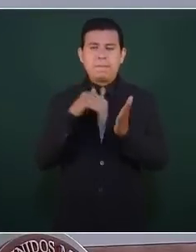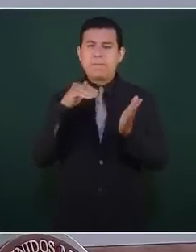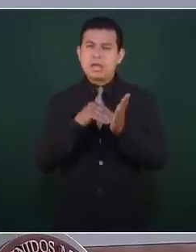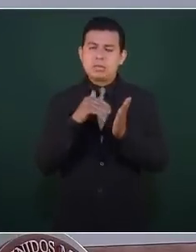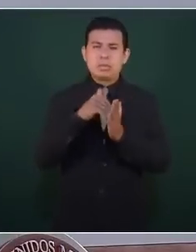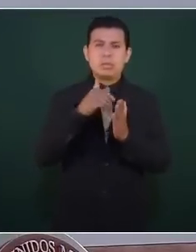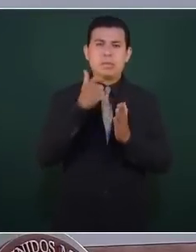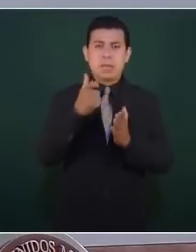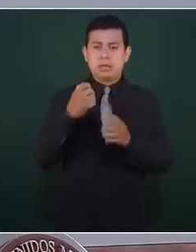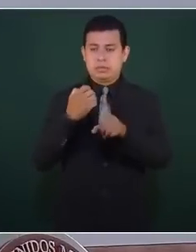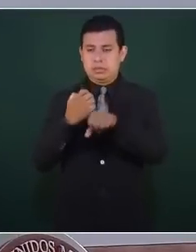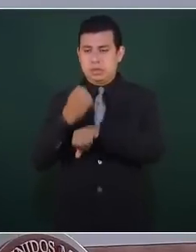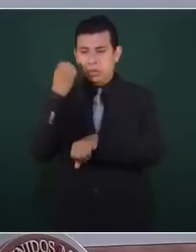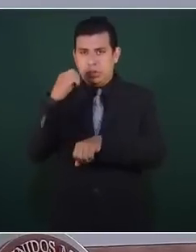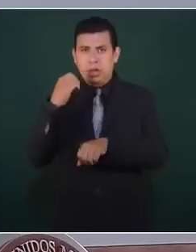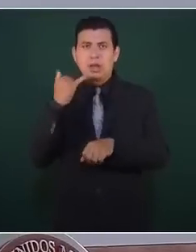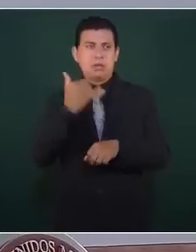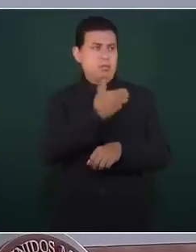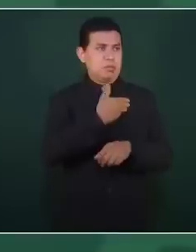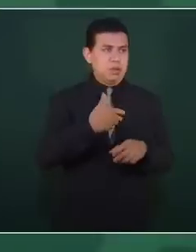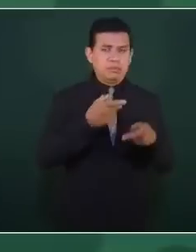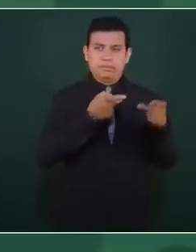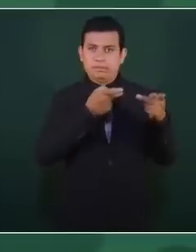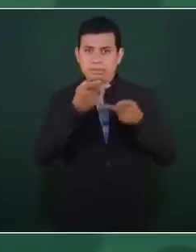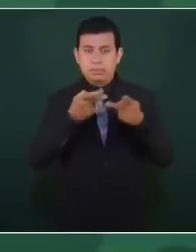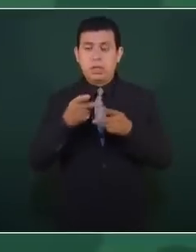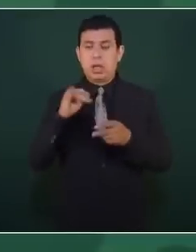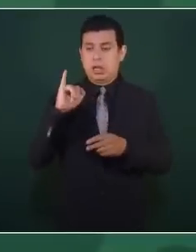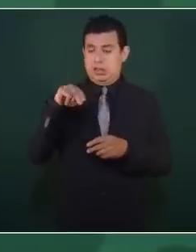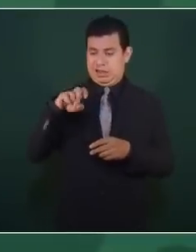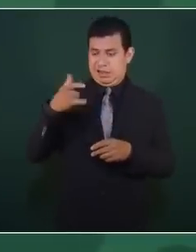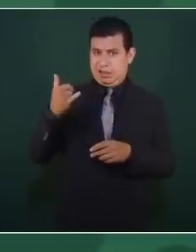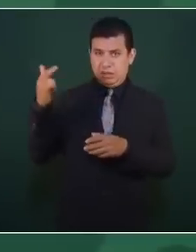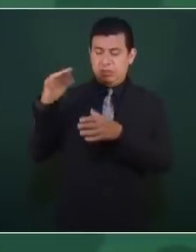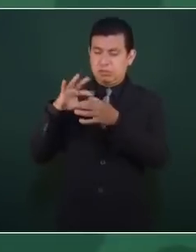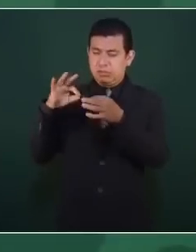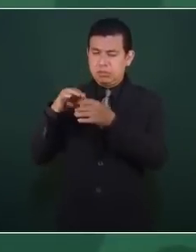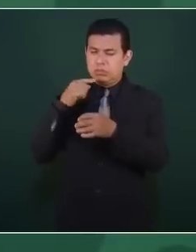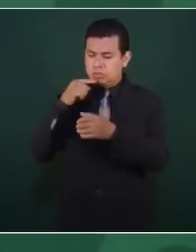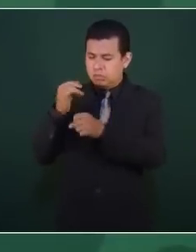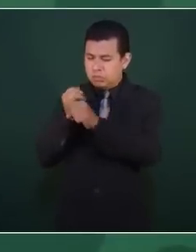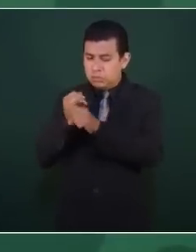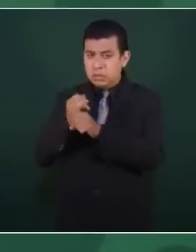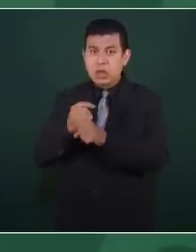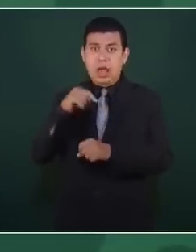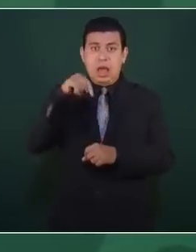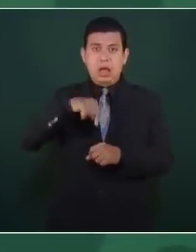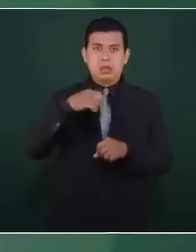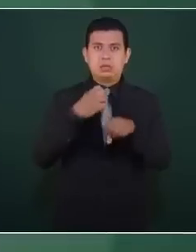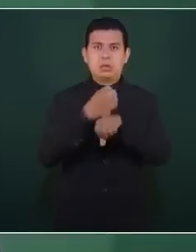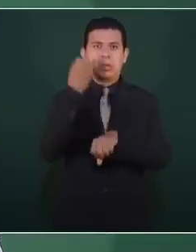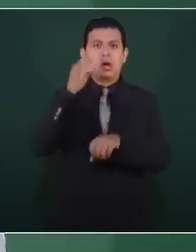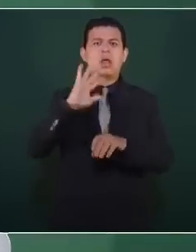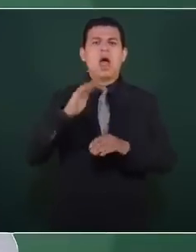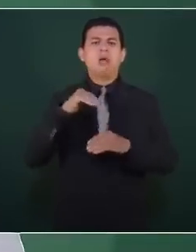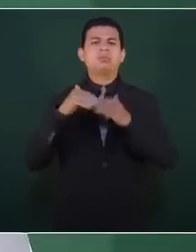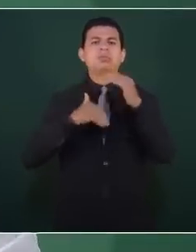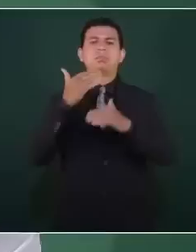del estado. Hoy Oaxaca, de acuerdo al INEGI, es el estado con mayor crecimiento del país,